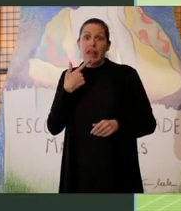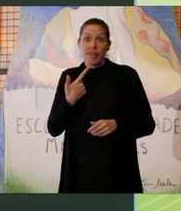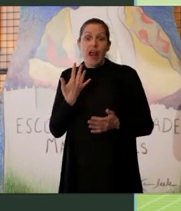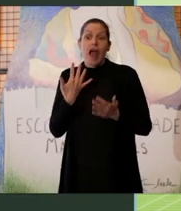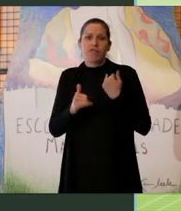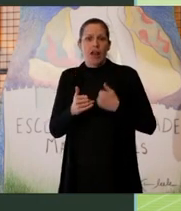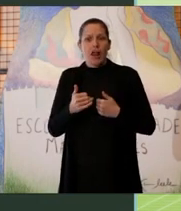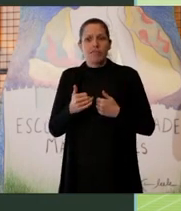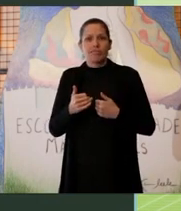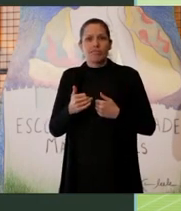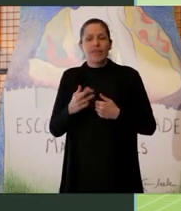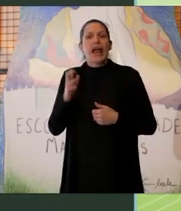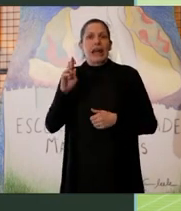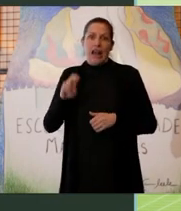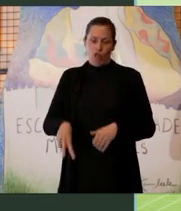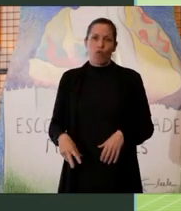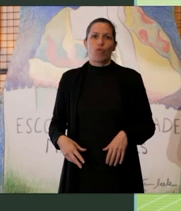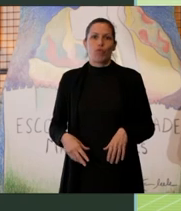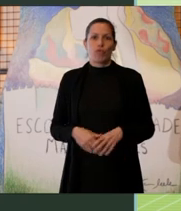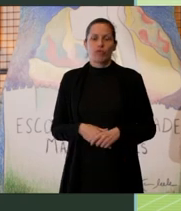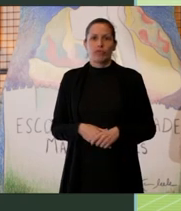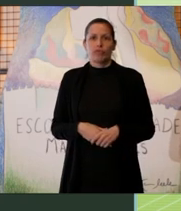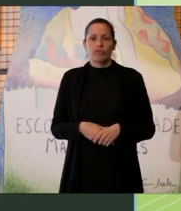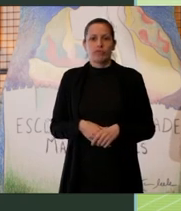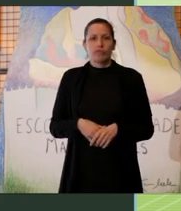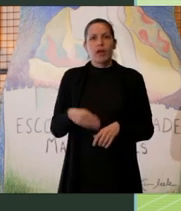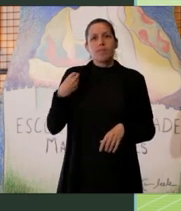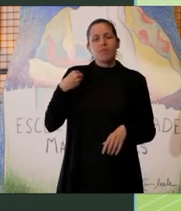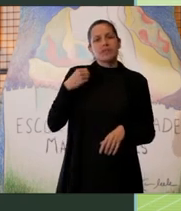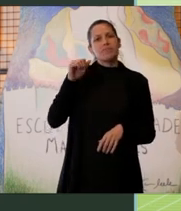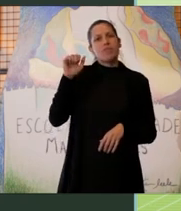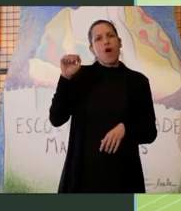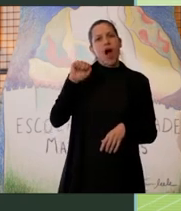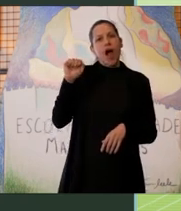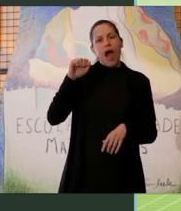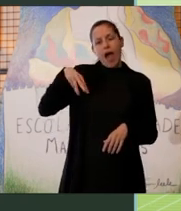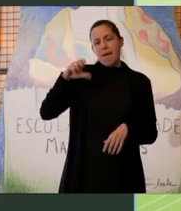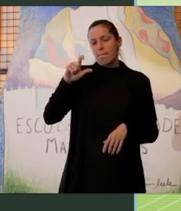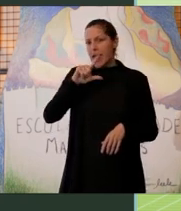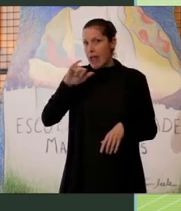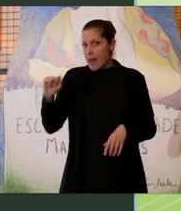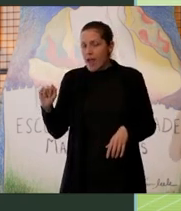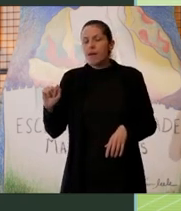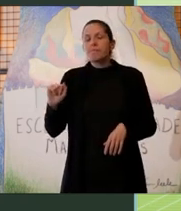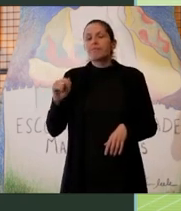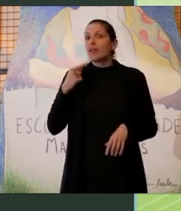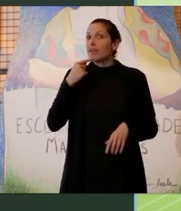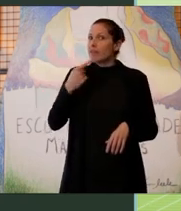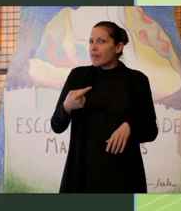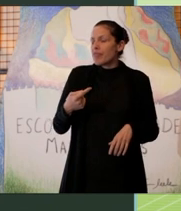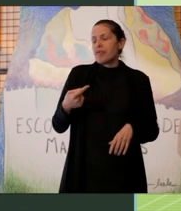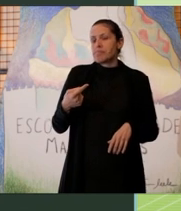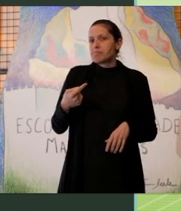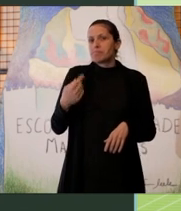que hacía Amelia valcárcel en su en ahora feminismo en el que nos decía que no es